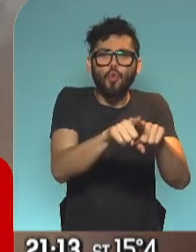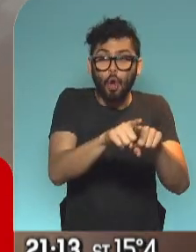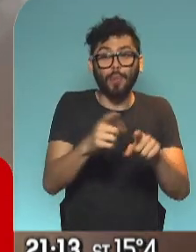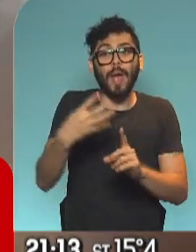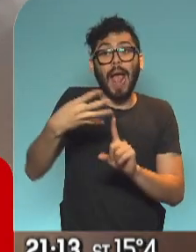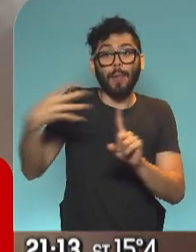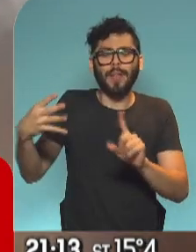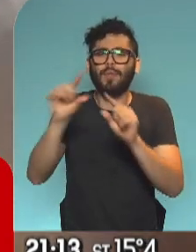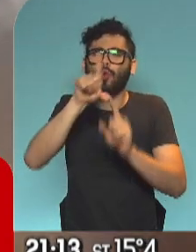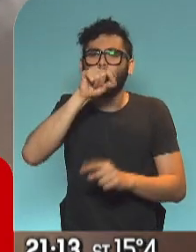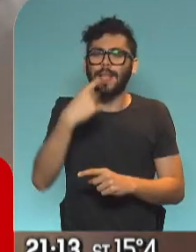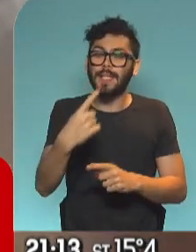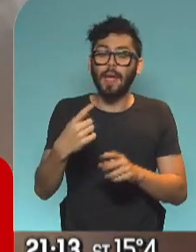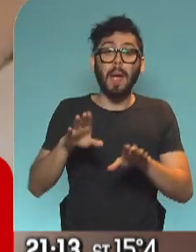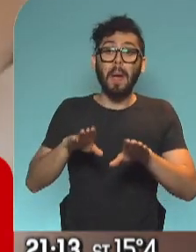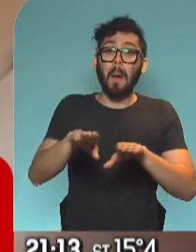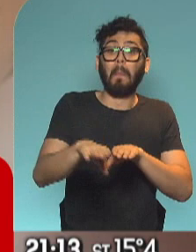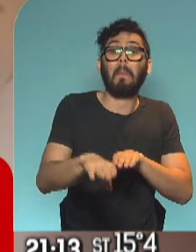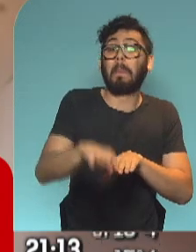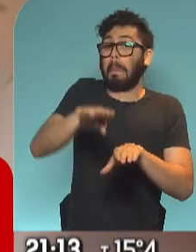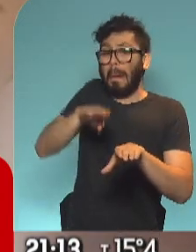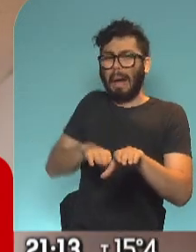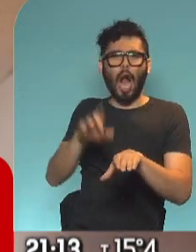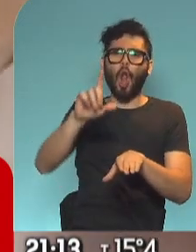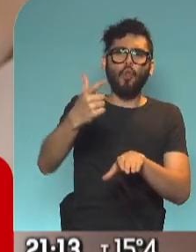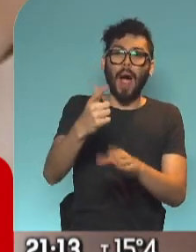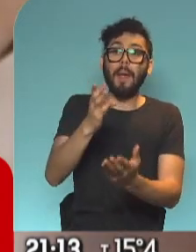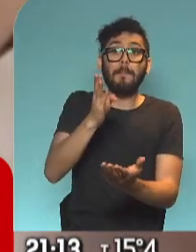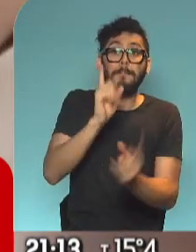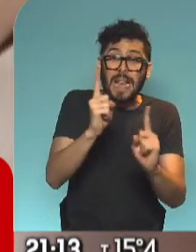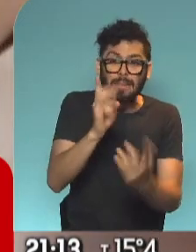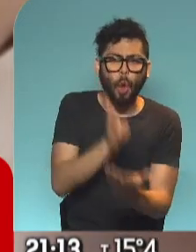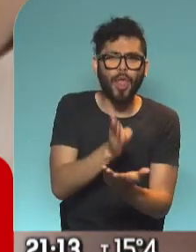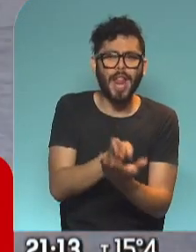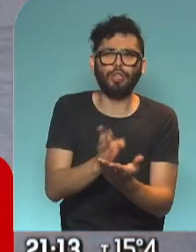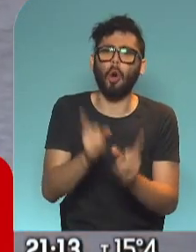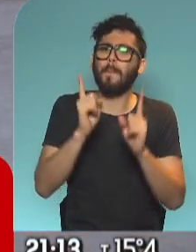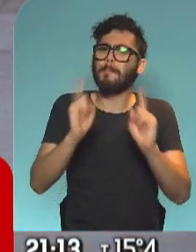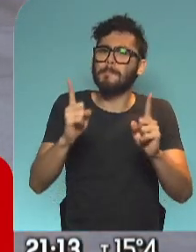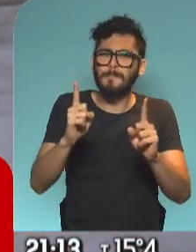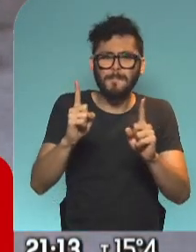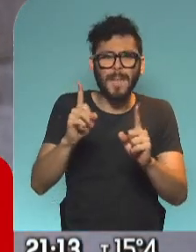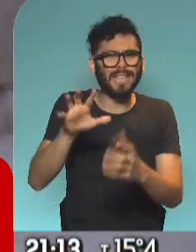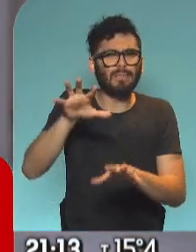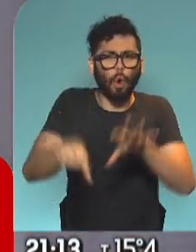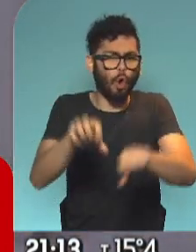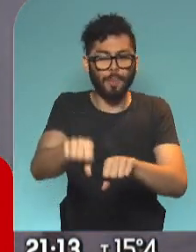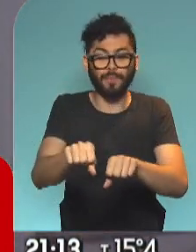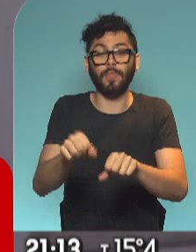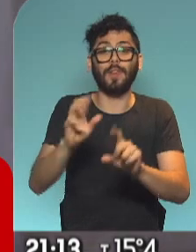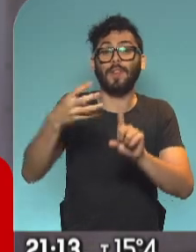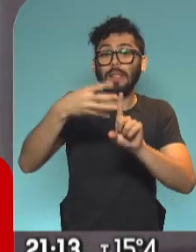atrás, los mismos derechos con los mismos nombres, y cita allí un link de la cuenta oficial de la Federación